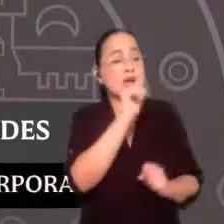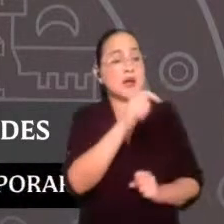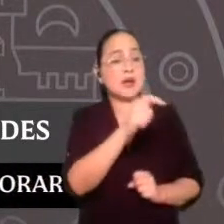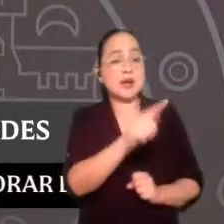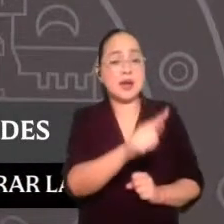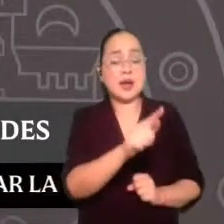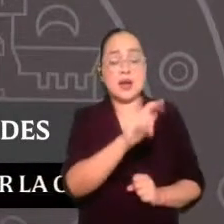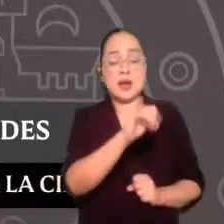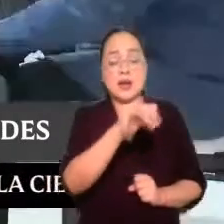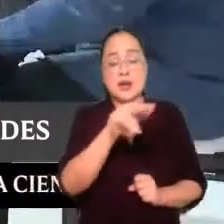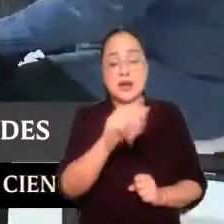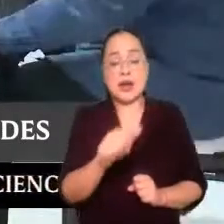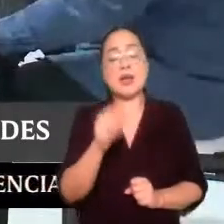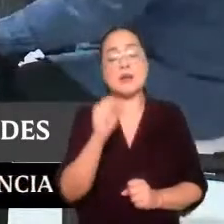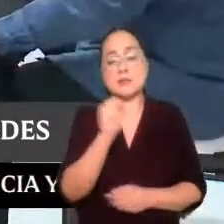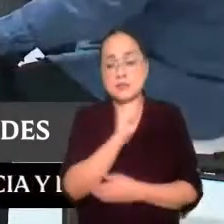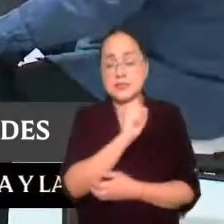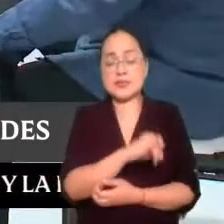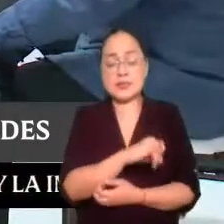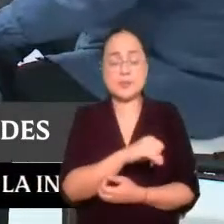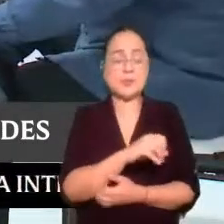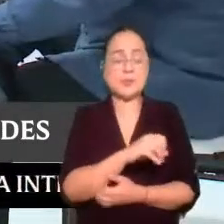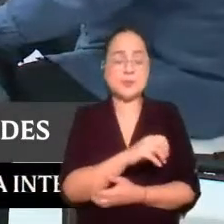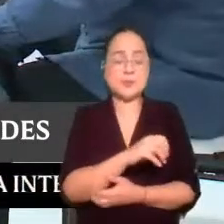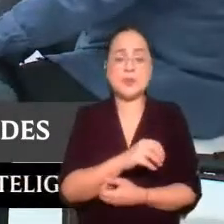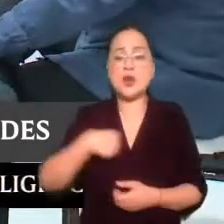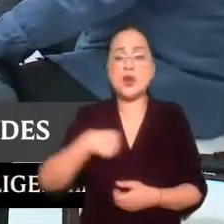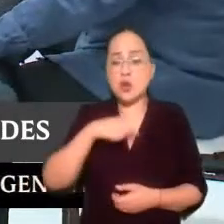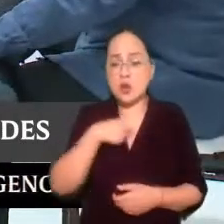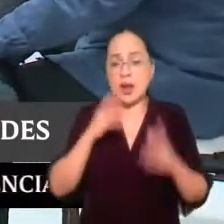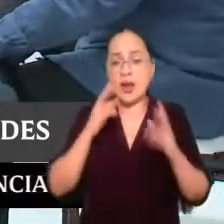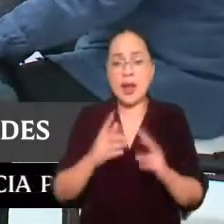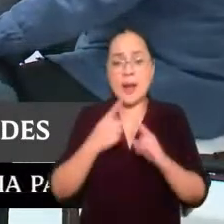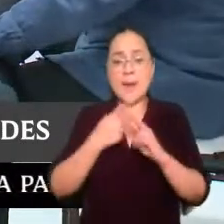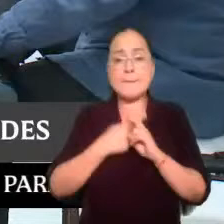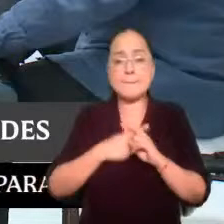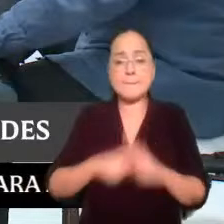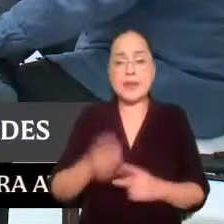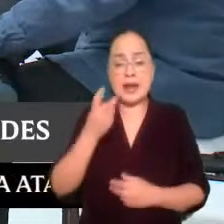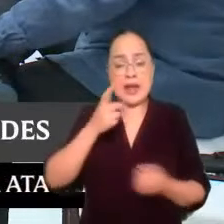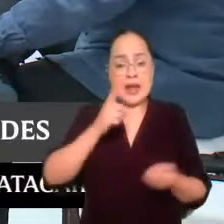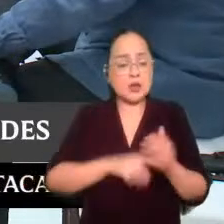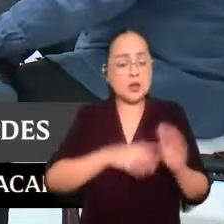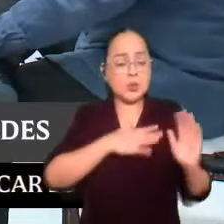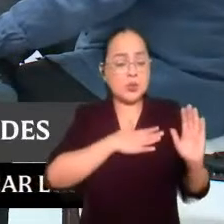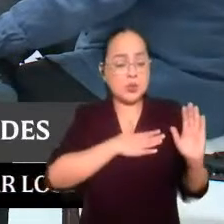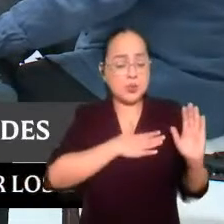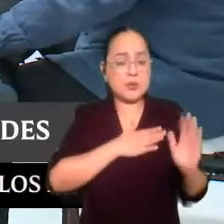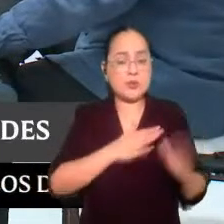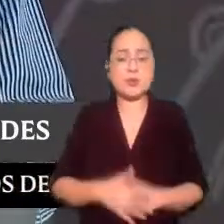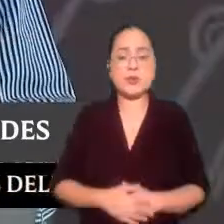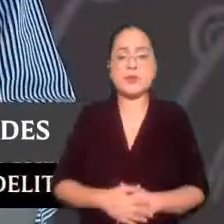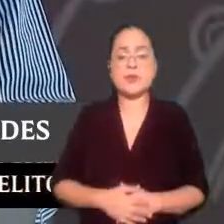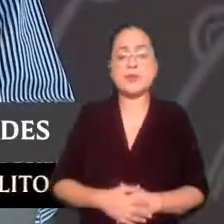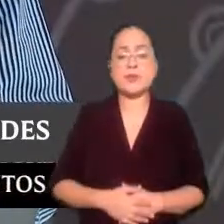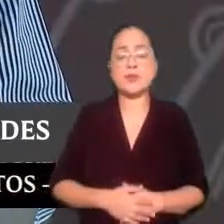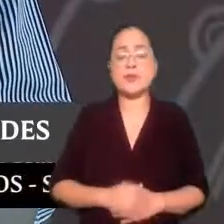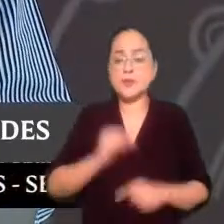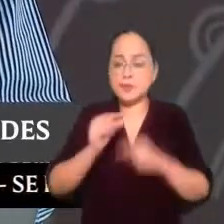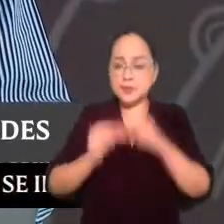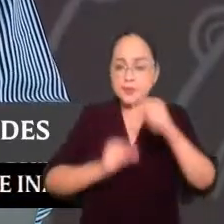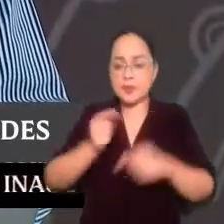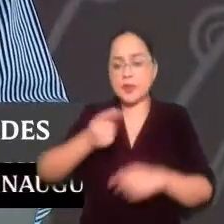Angelina, sí vamos a entrar. Este es un compromiso, poco a poco vamos a mejorar.